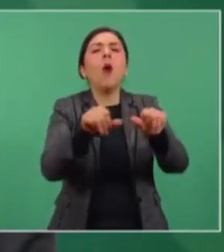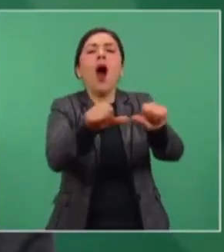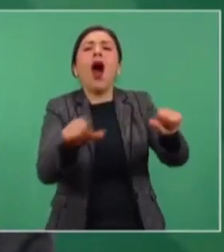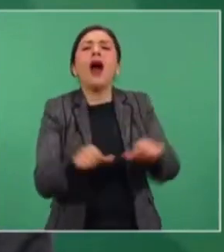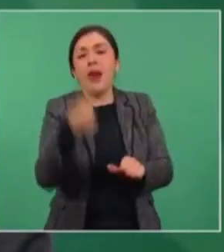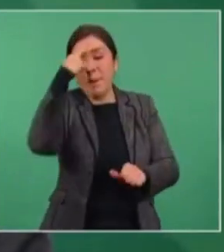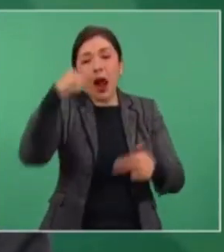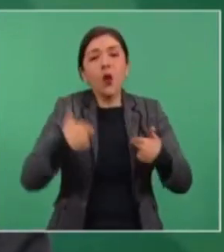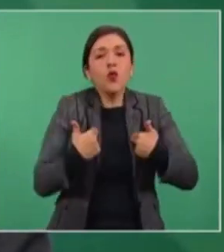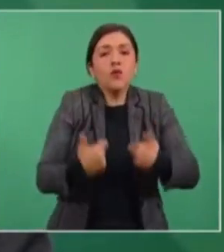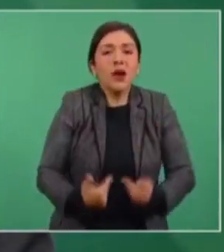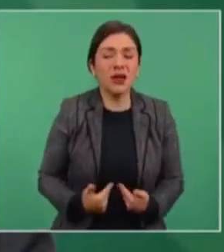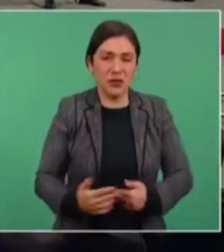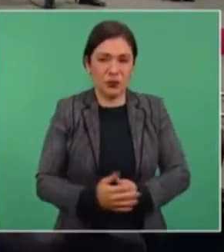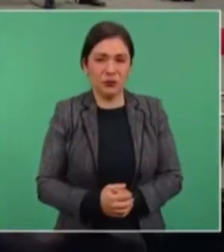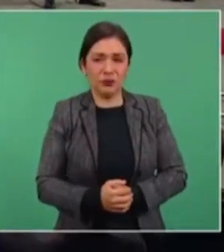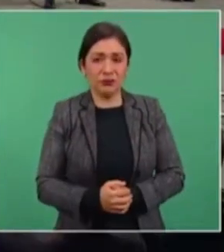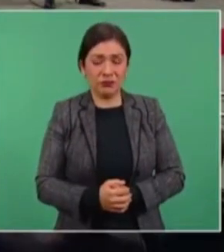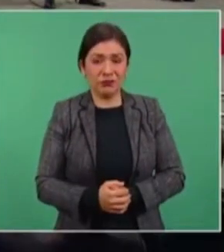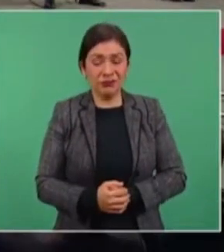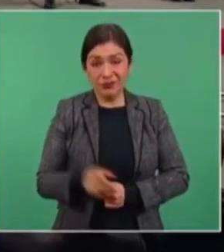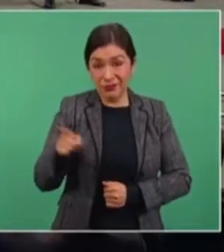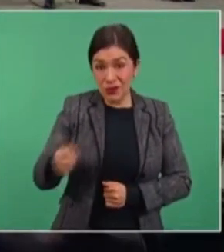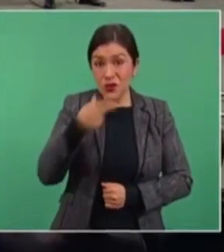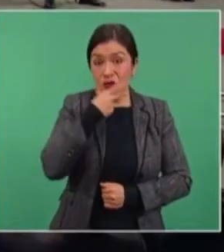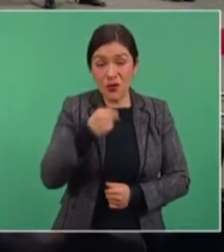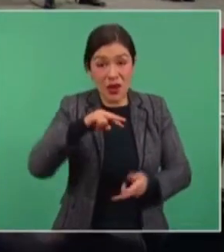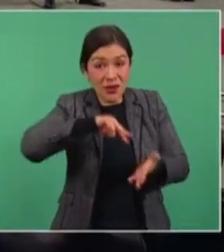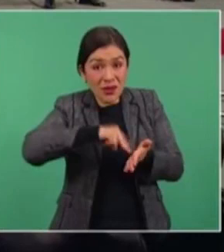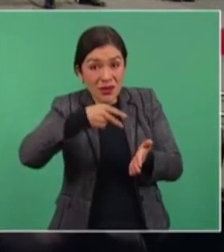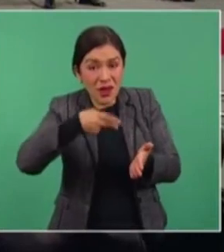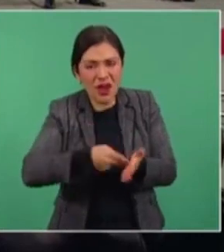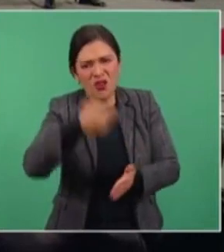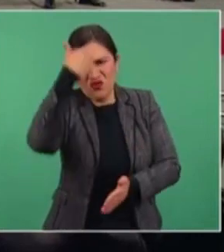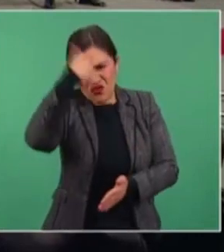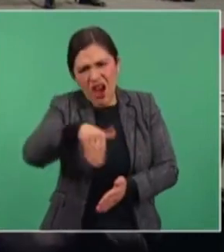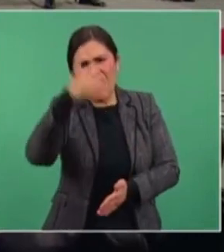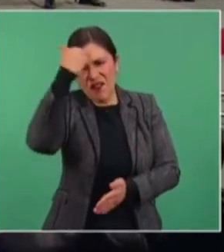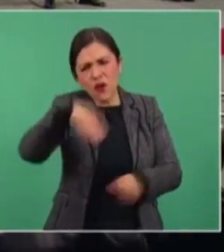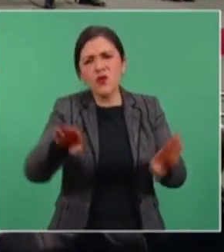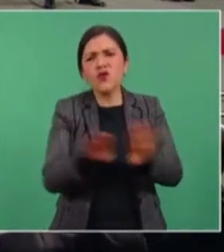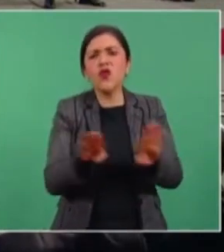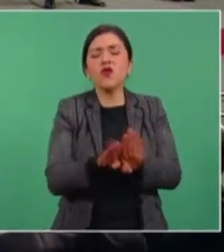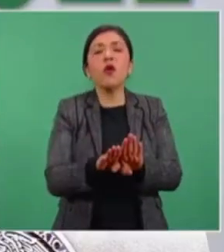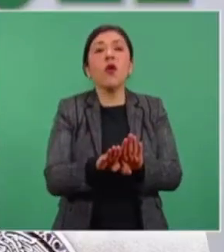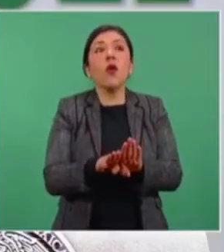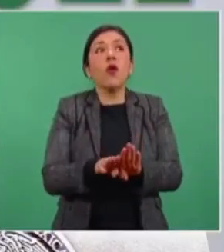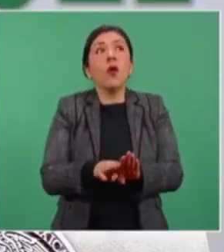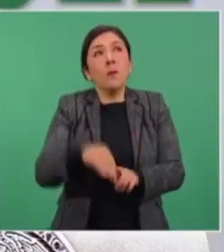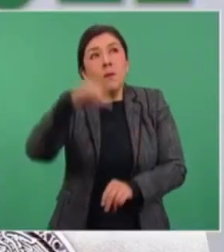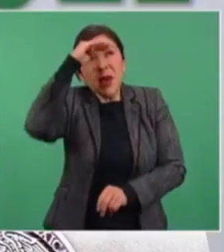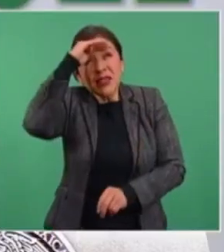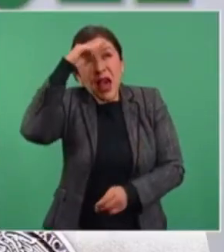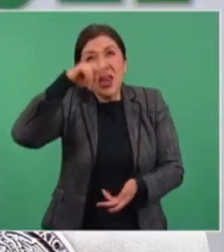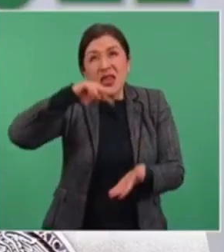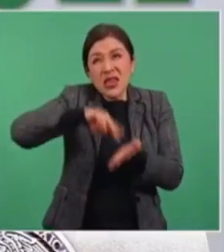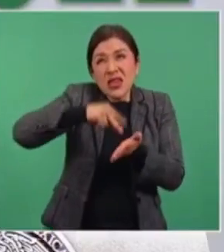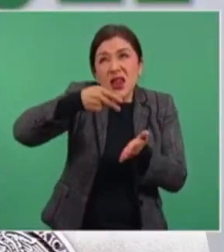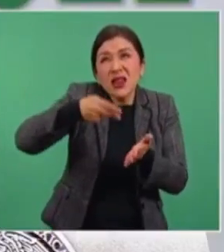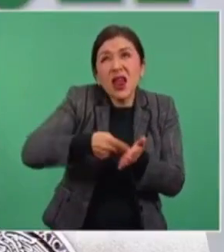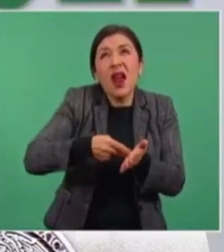El ingeniero Garaycochea, consciente, como deben ser los ingenieros, de que la técnica no es un fin, sino una